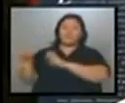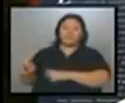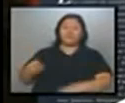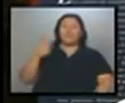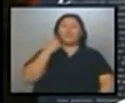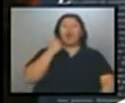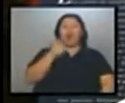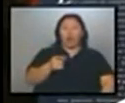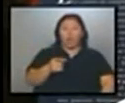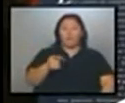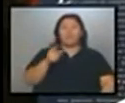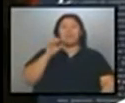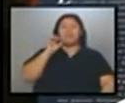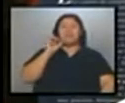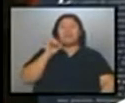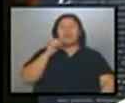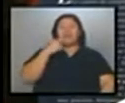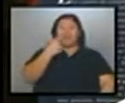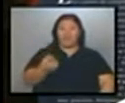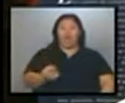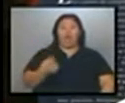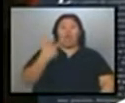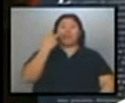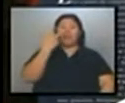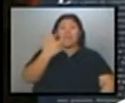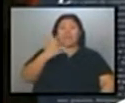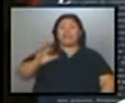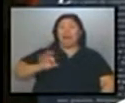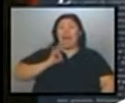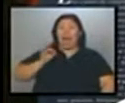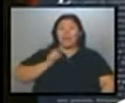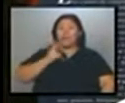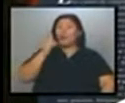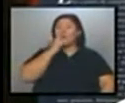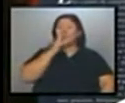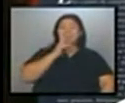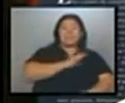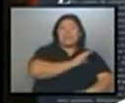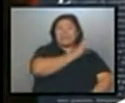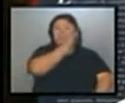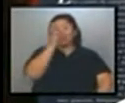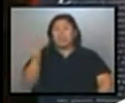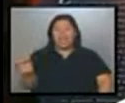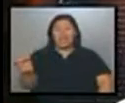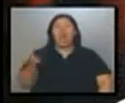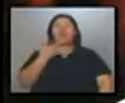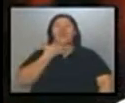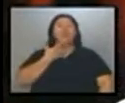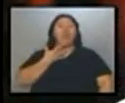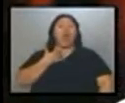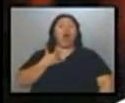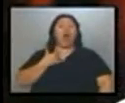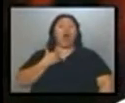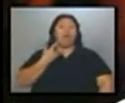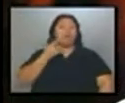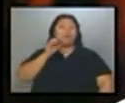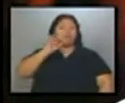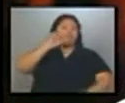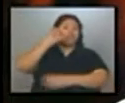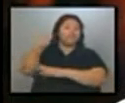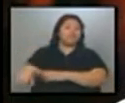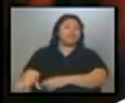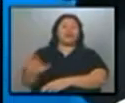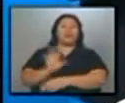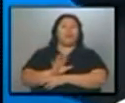de la droga ni me acuerdo, dice Cacho. Que está haciendo un espectáculo en el teatro. Y le preguntaron, ¿y el